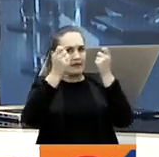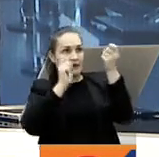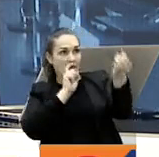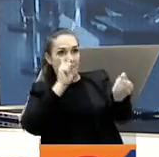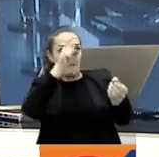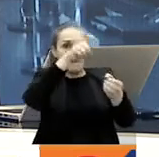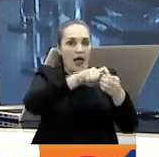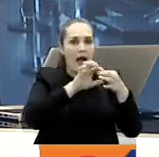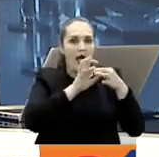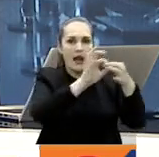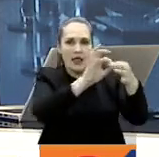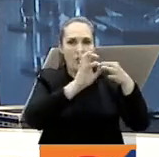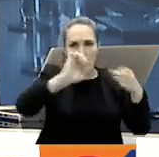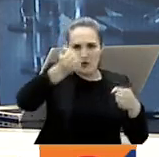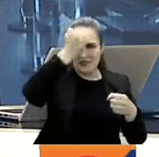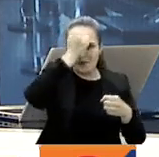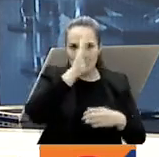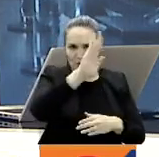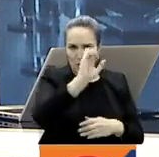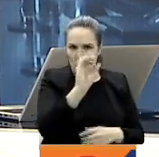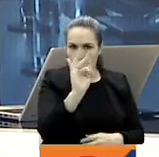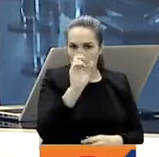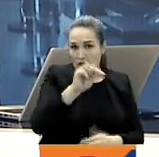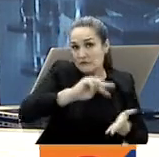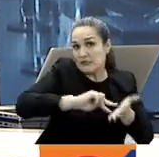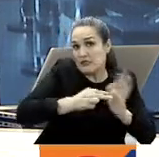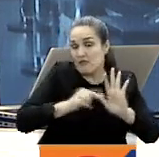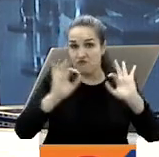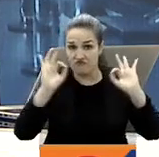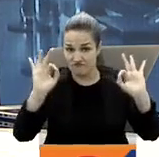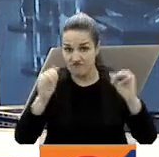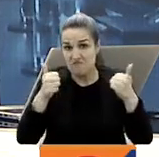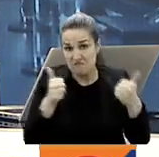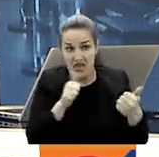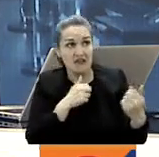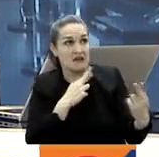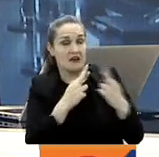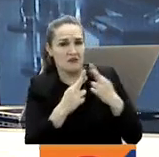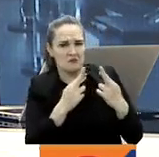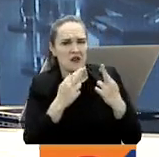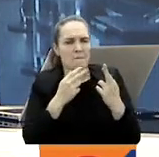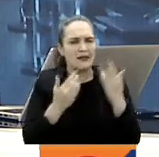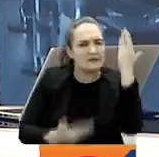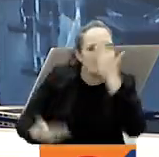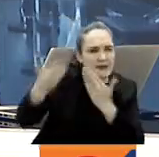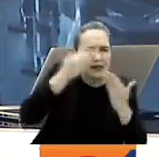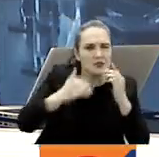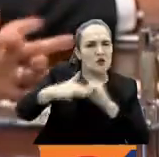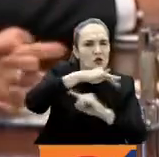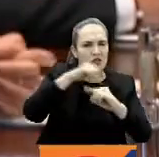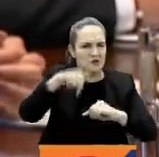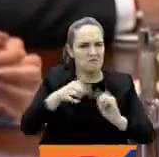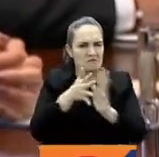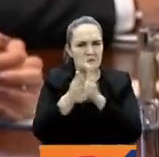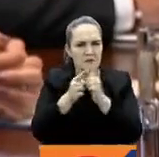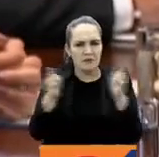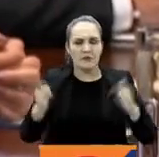habla de las buenas relaciones diplomáticas entre ambos países vamos con análisis y contexto aquí en rtve se noticias